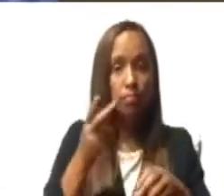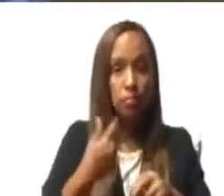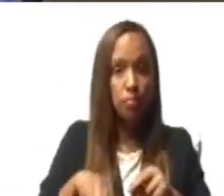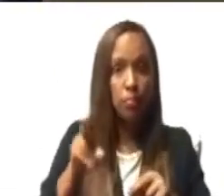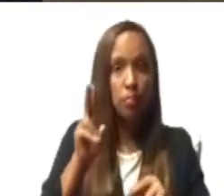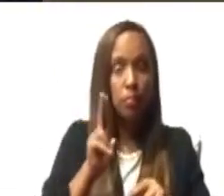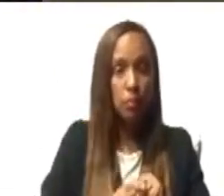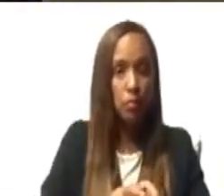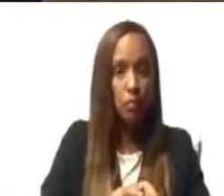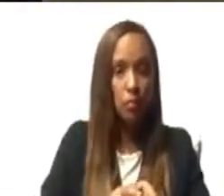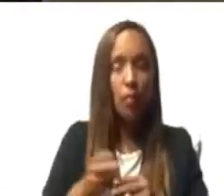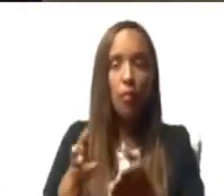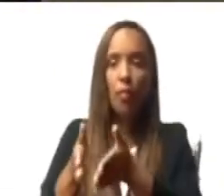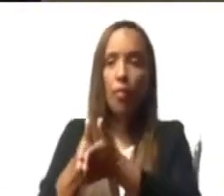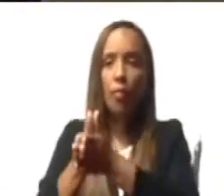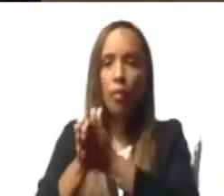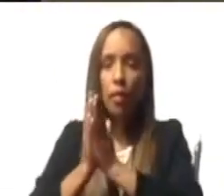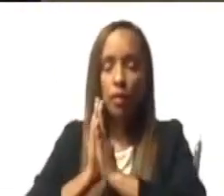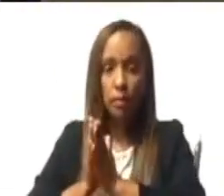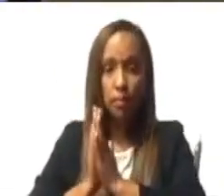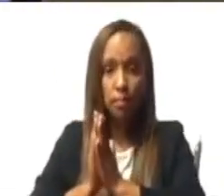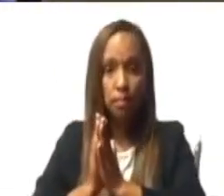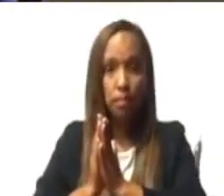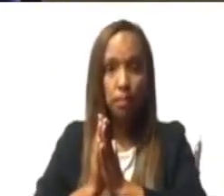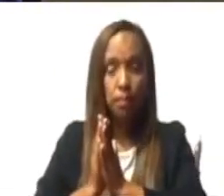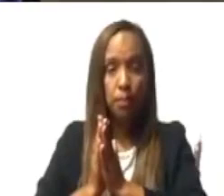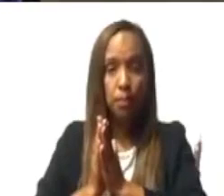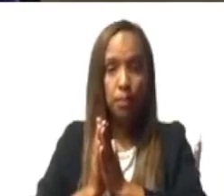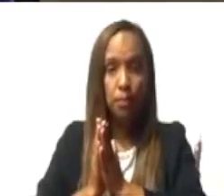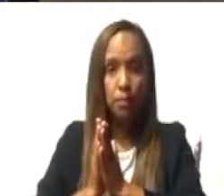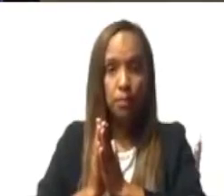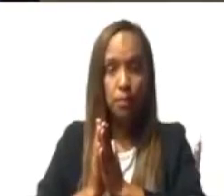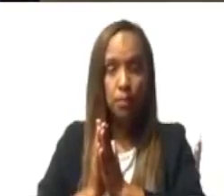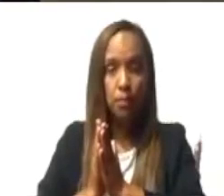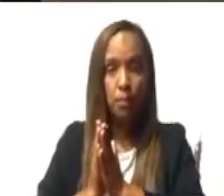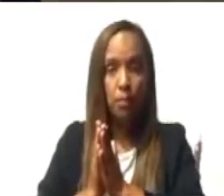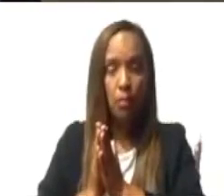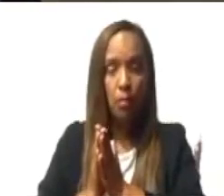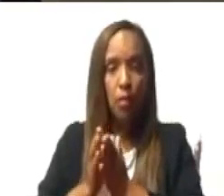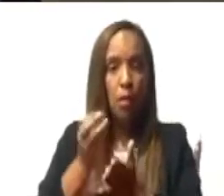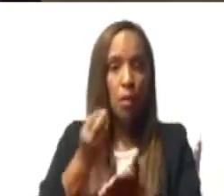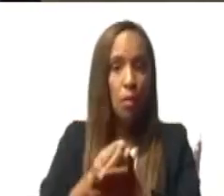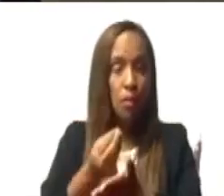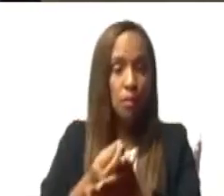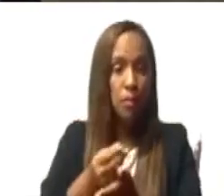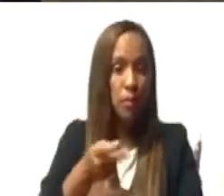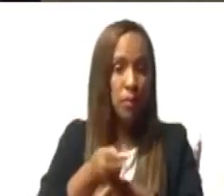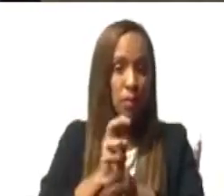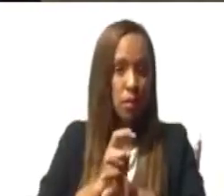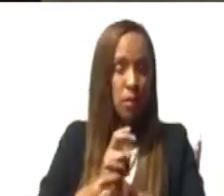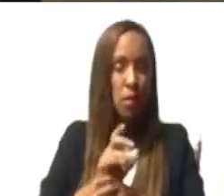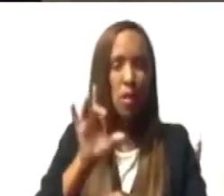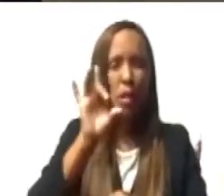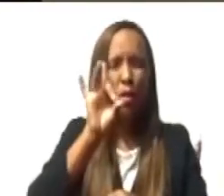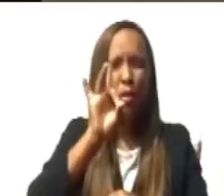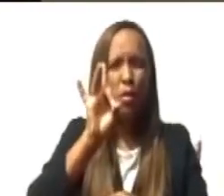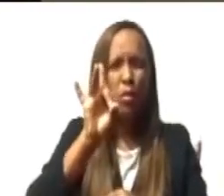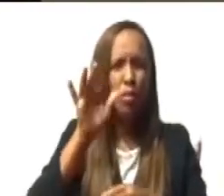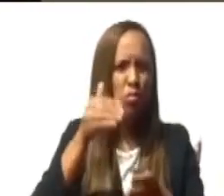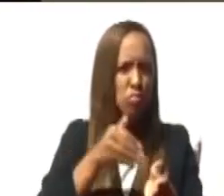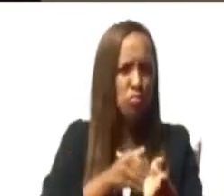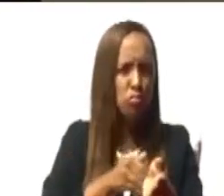proyectando un aumento con esos ingresos a los 46 mil 800 millones de presupuesto reformulado? El